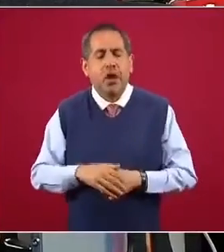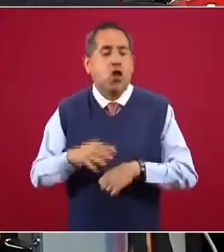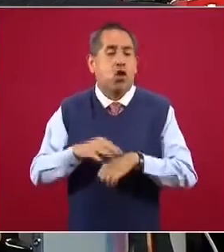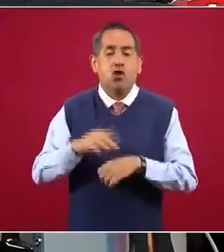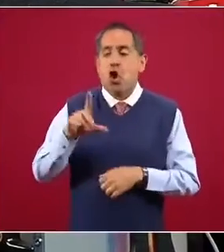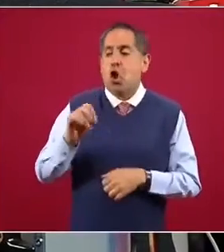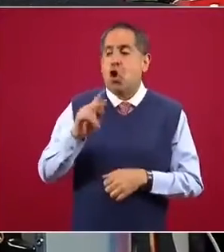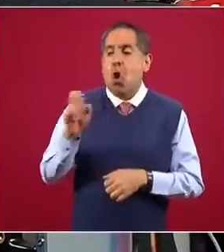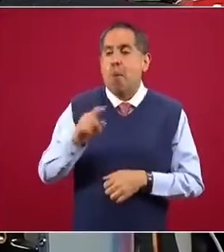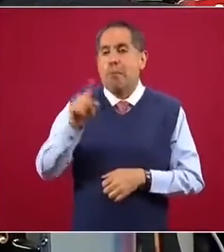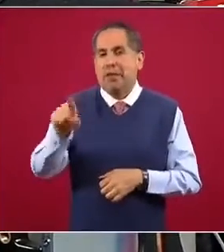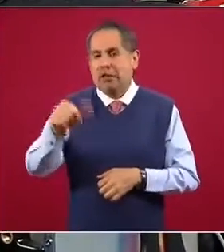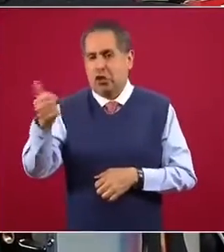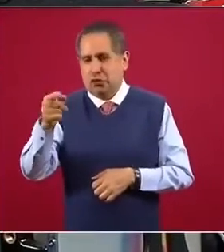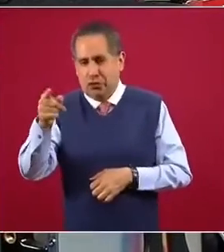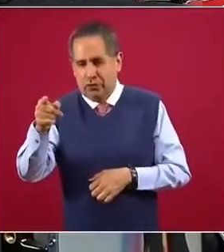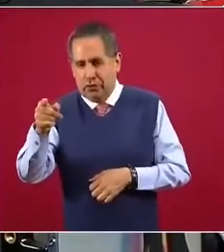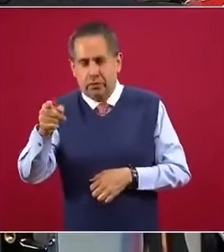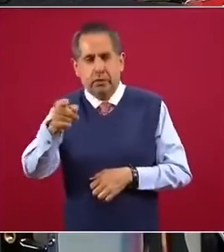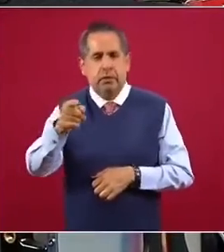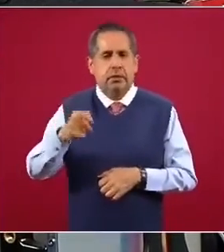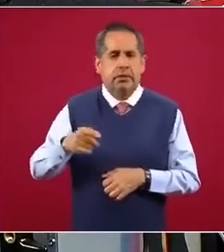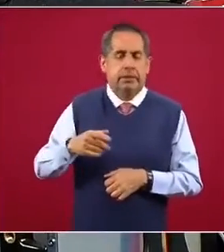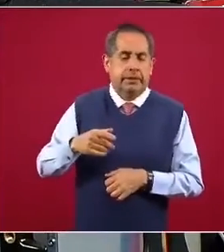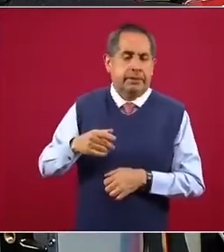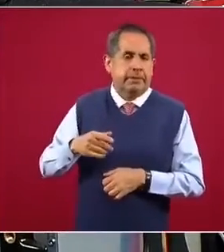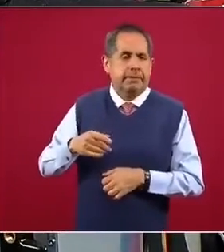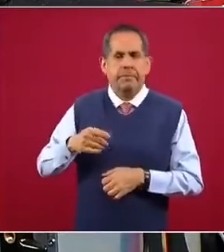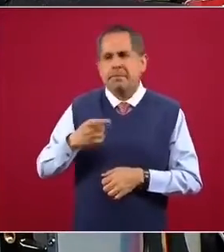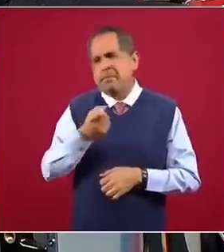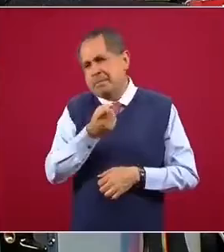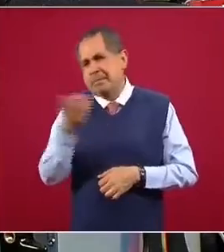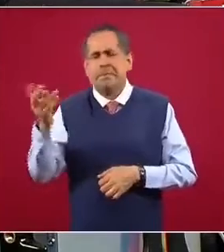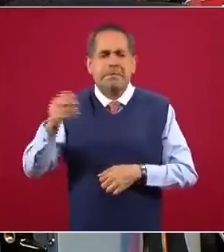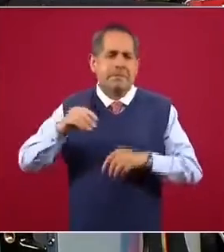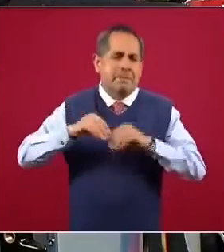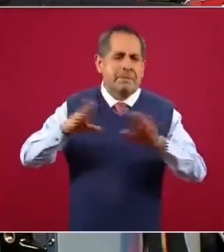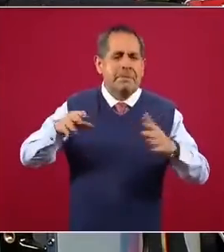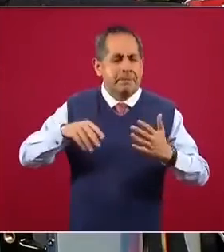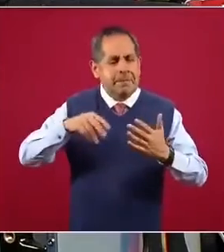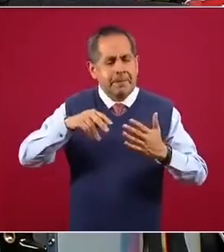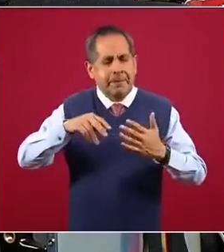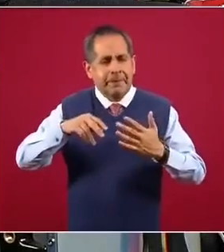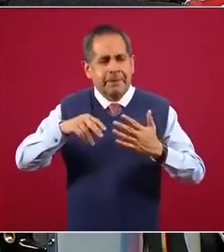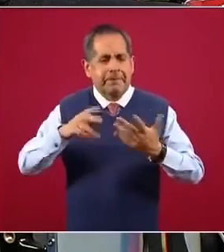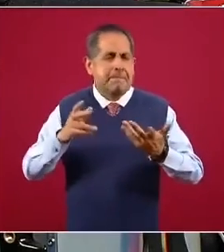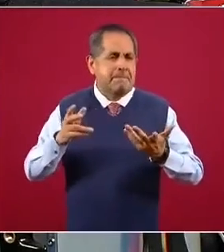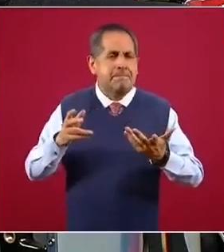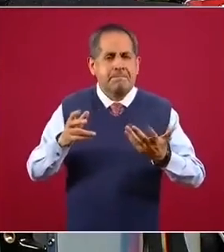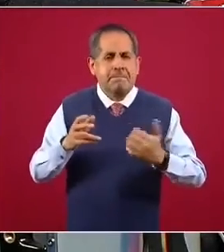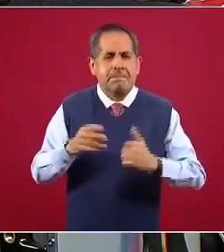López Ridaura, en el programa de radio y en algunas lecturas de algunas